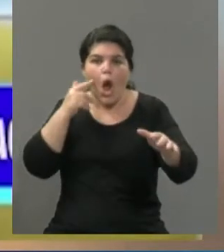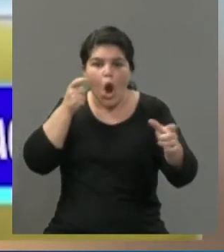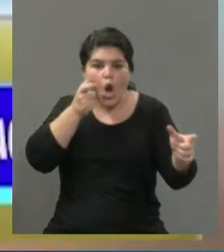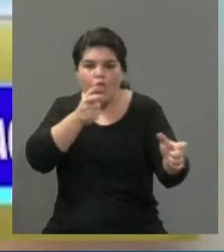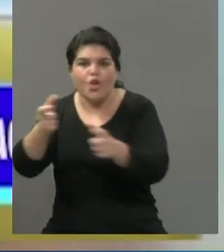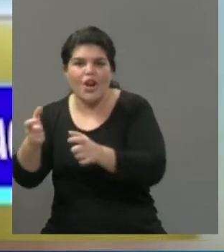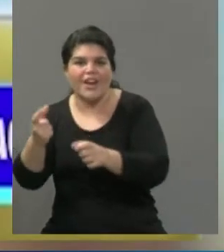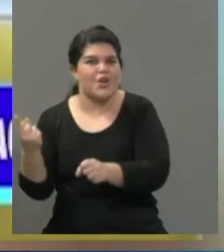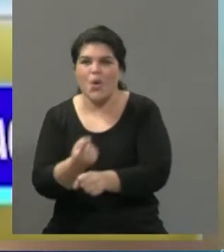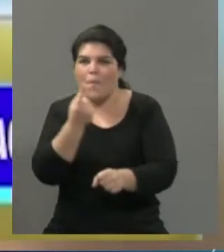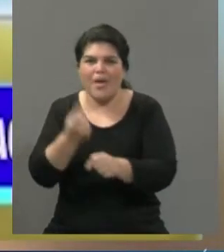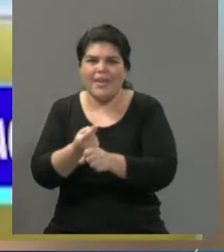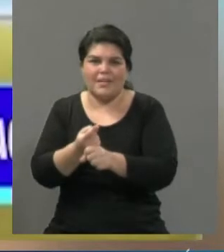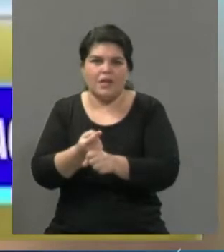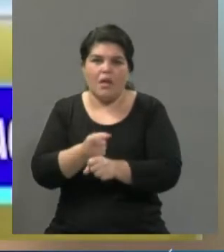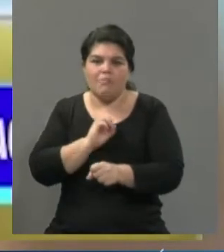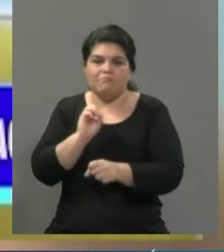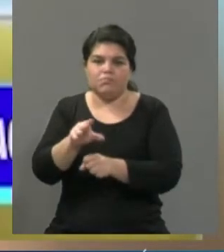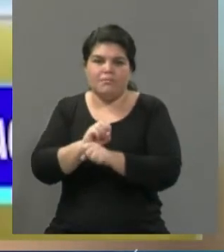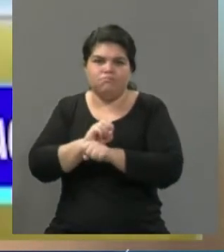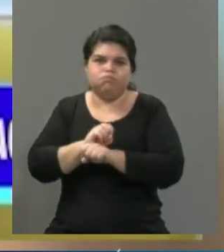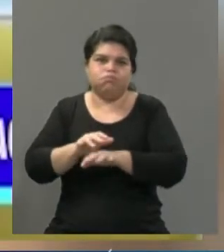inmediata de los discursos de odio, a veces